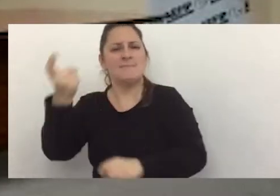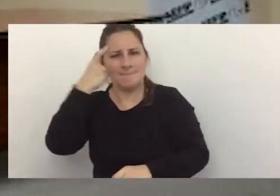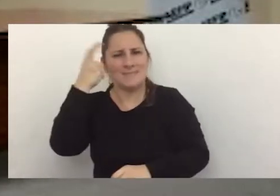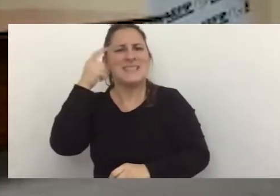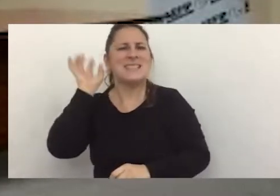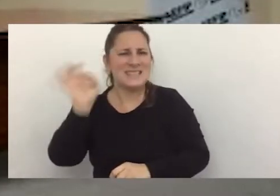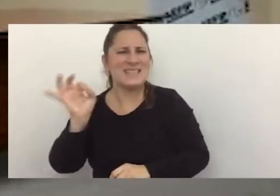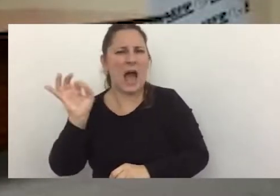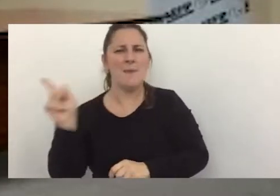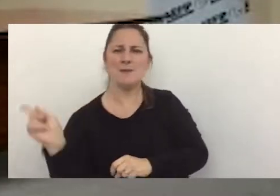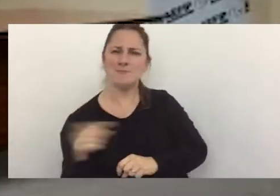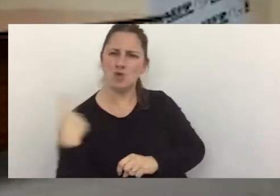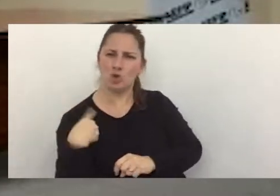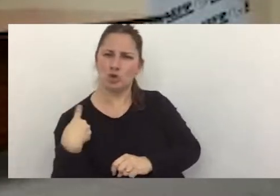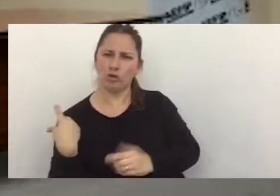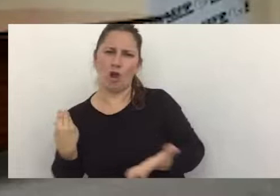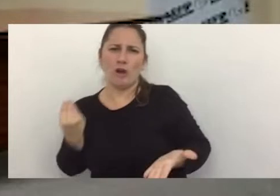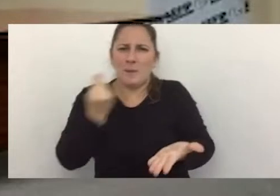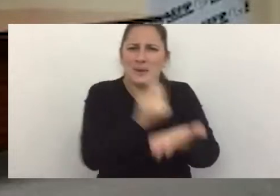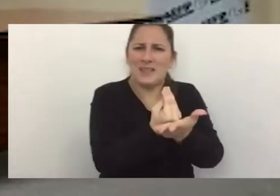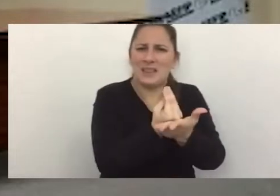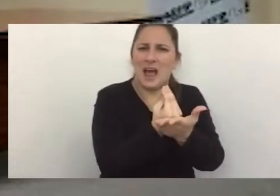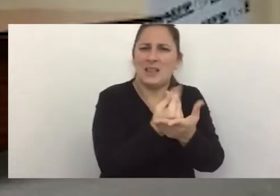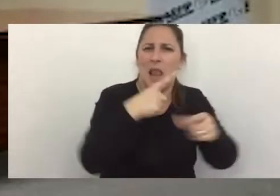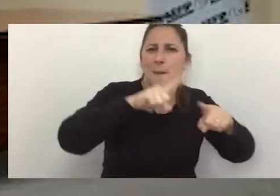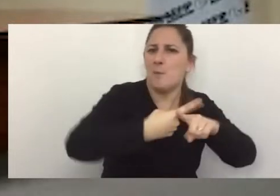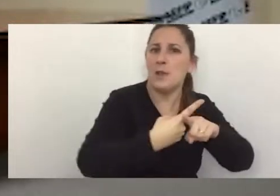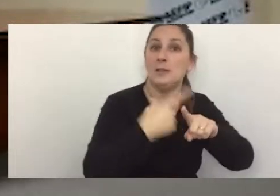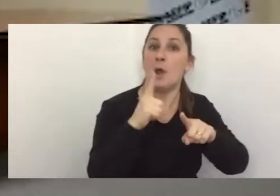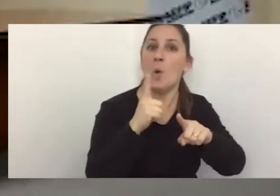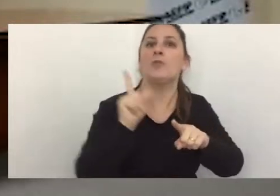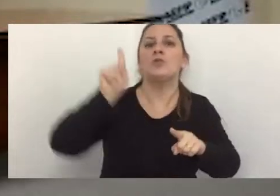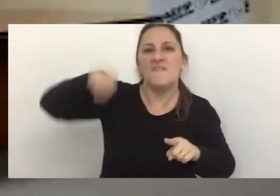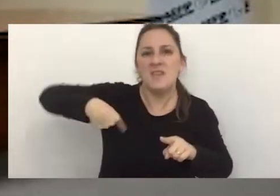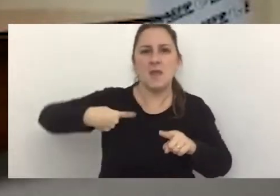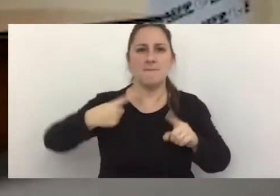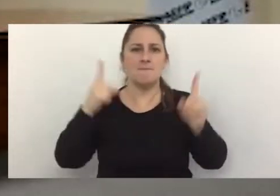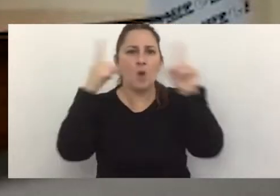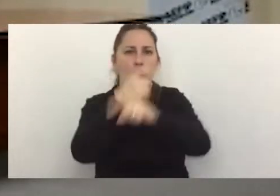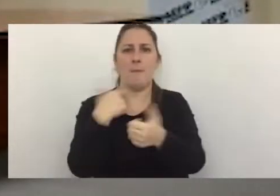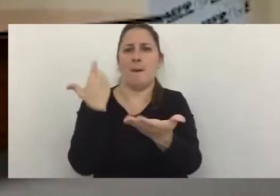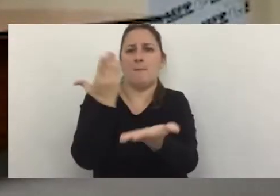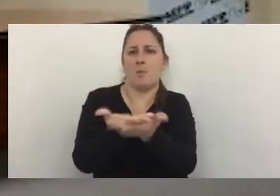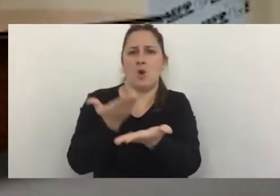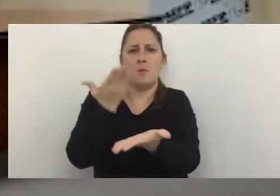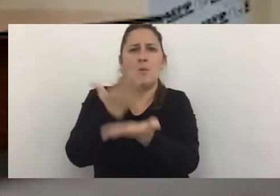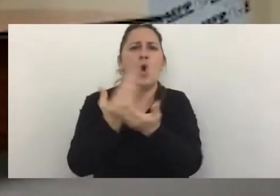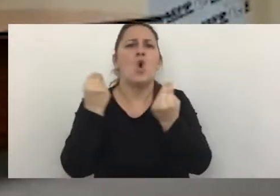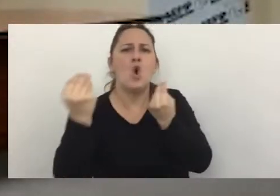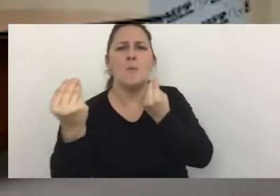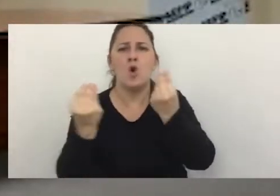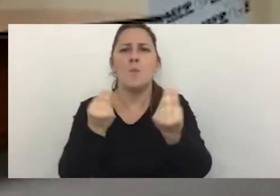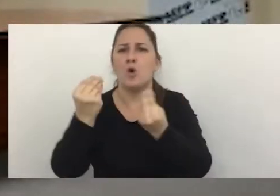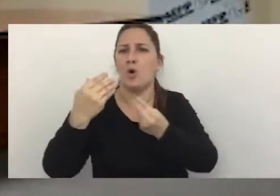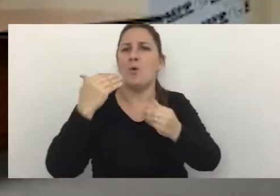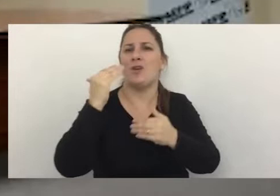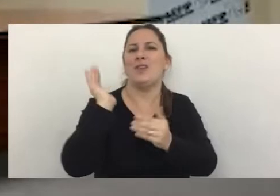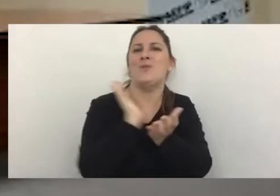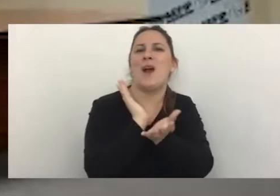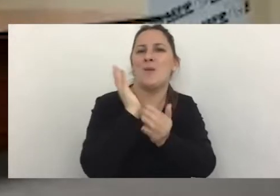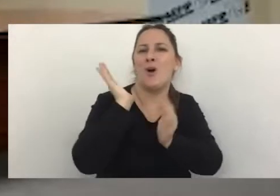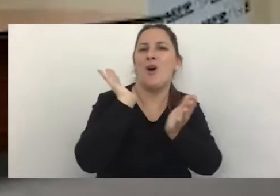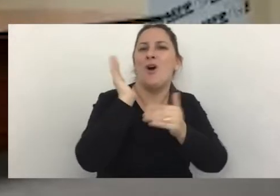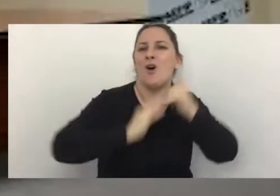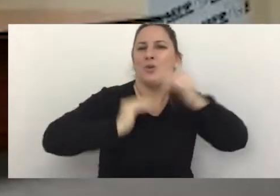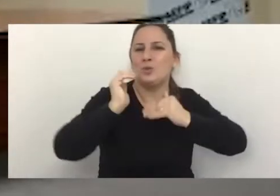de presencia en el poder político, plantea conflictos. Plantea conflictos y la construcción normativa a través del conflicto, que es el convenio colectivo